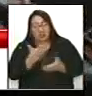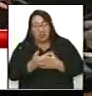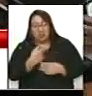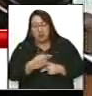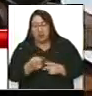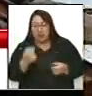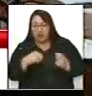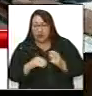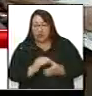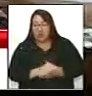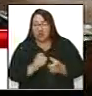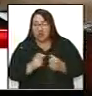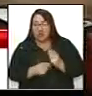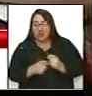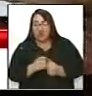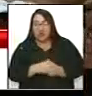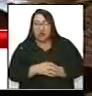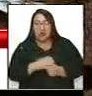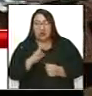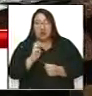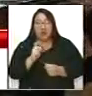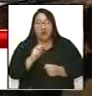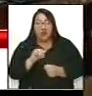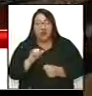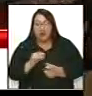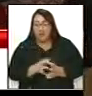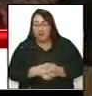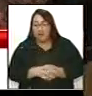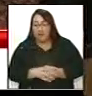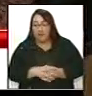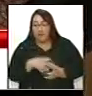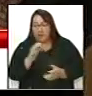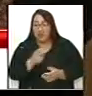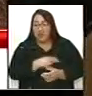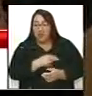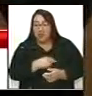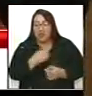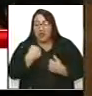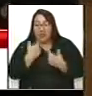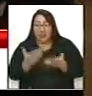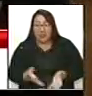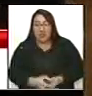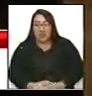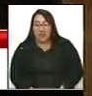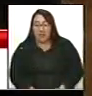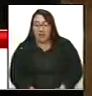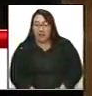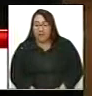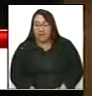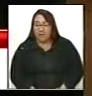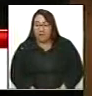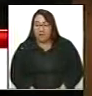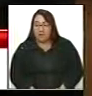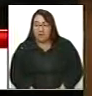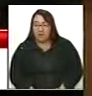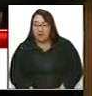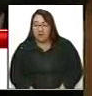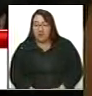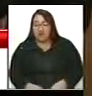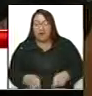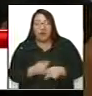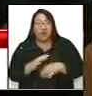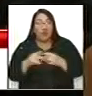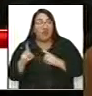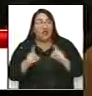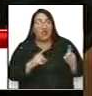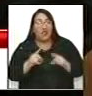su presencia, congresista Betty Nanculí. Realmente es un honor tenerlas aquí. Y también a todas las dirigentes